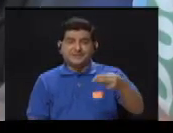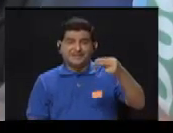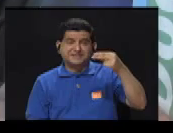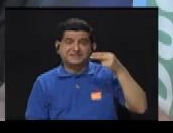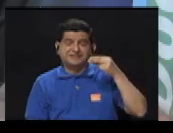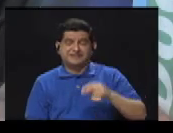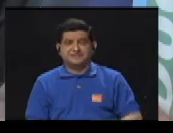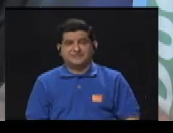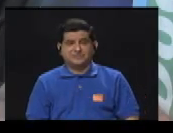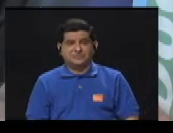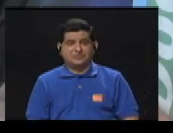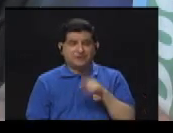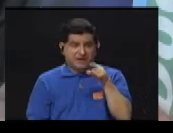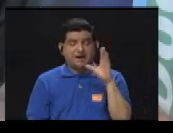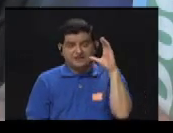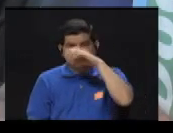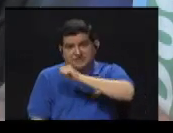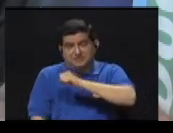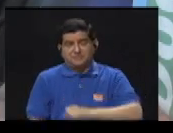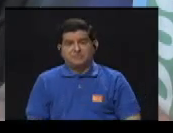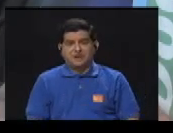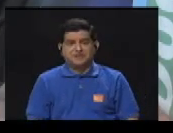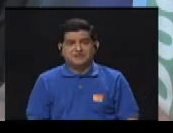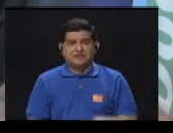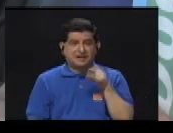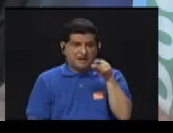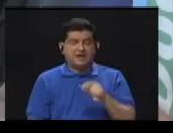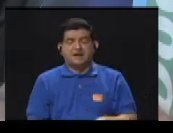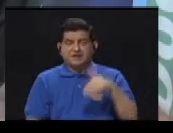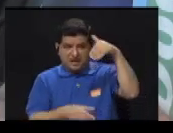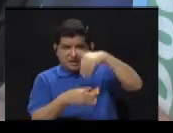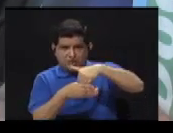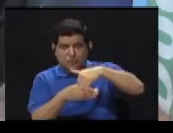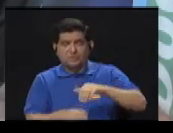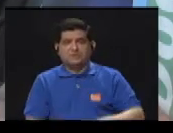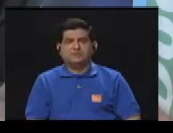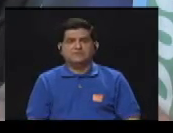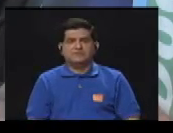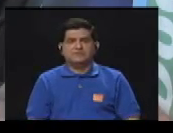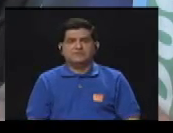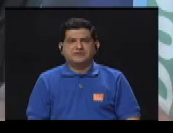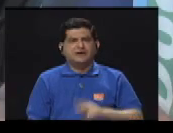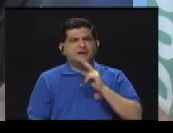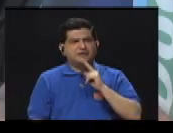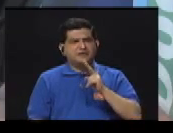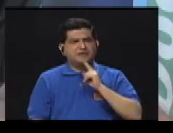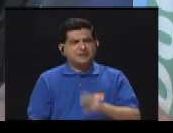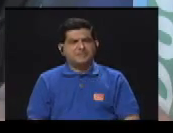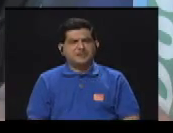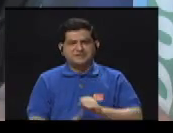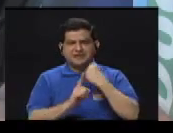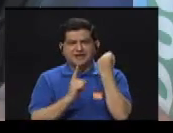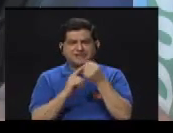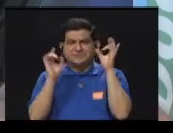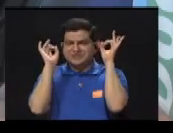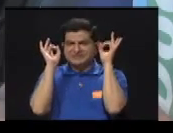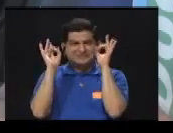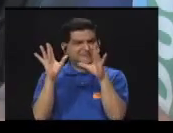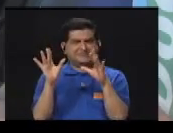historia, bueno, ella la pudieron apreciar, involucraba a ella. Y en realidad es una tragedia